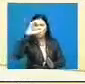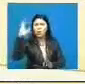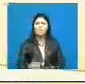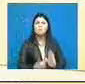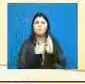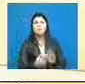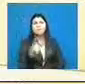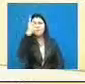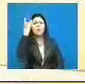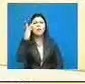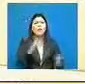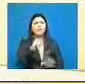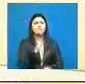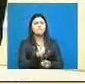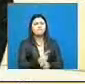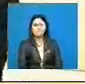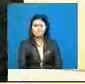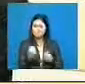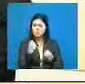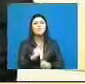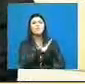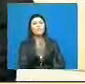política coherente y consistente.